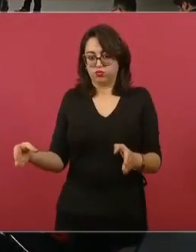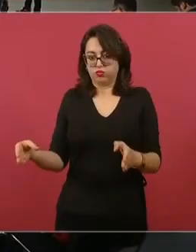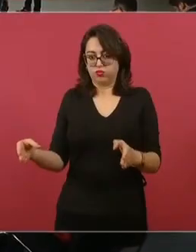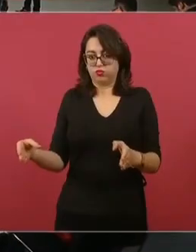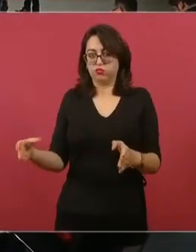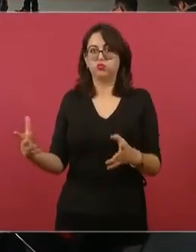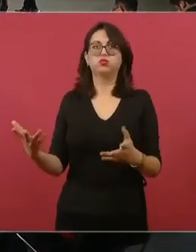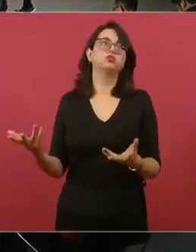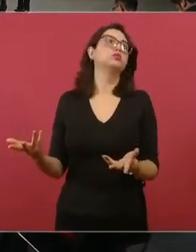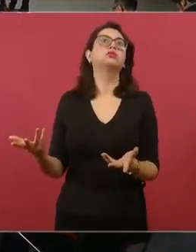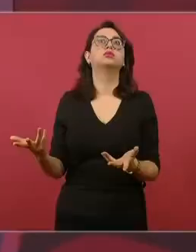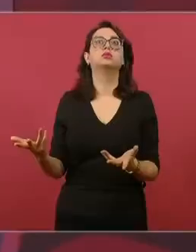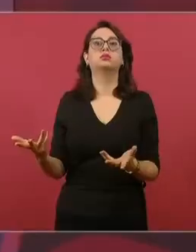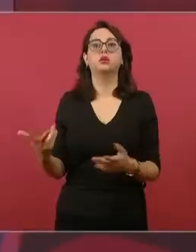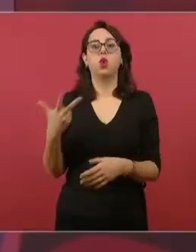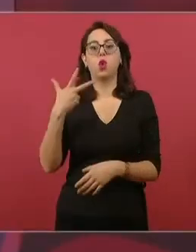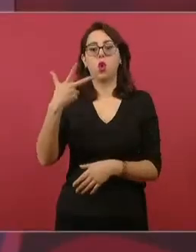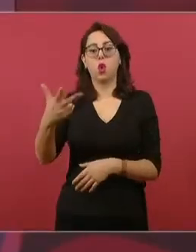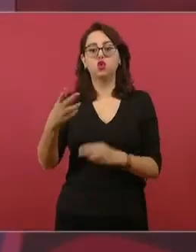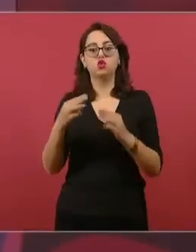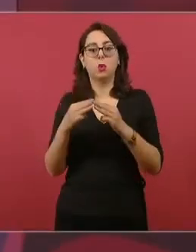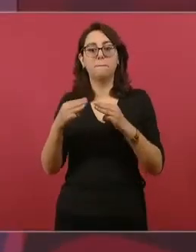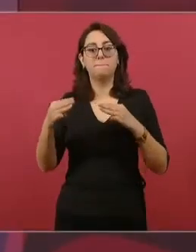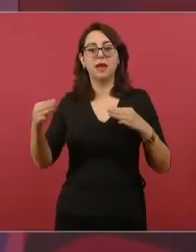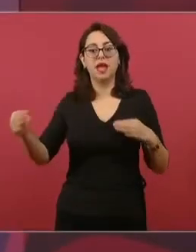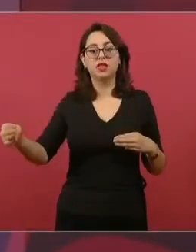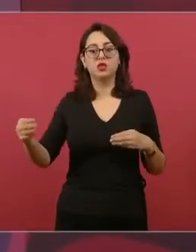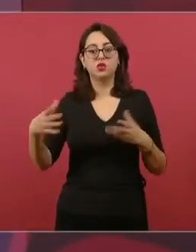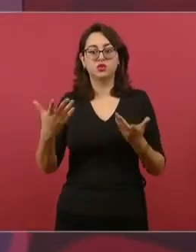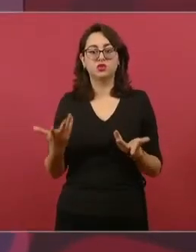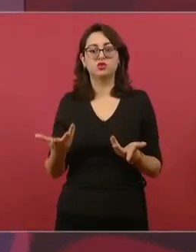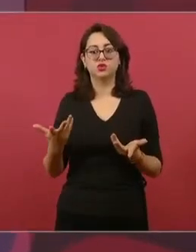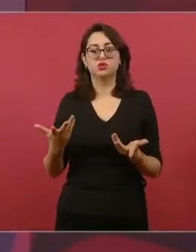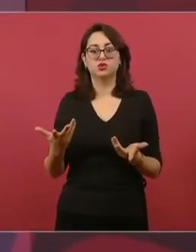hasta de 8 metros,